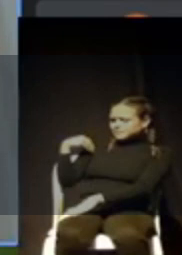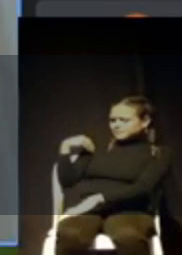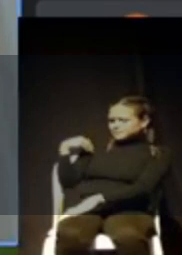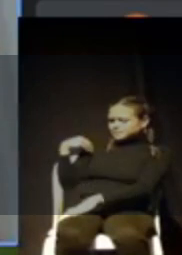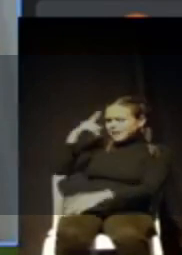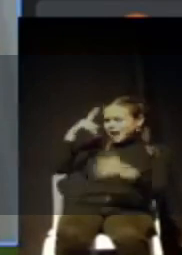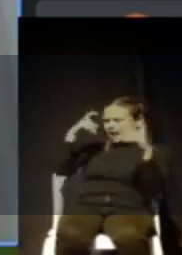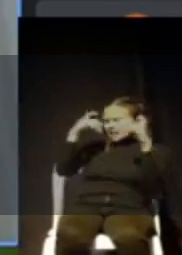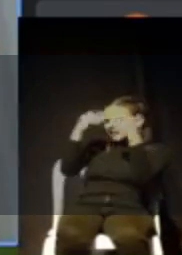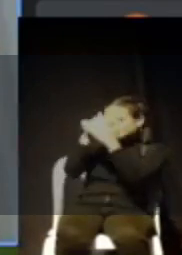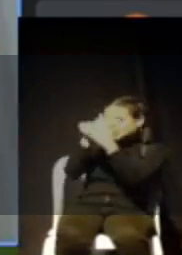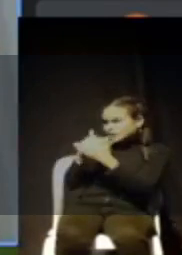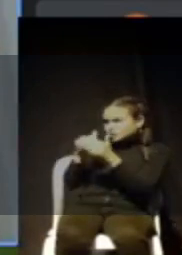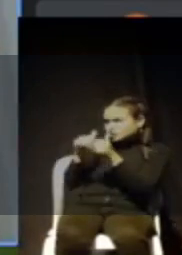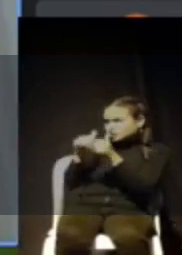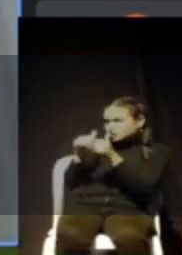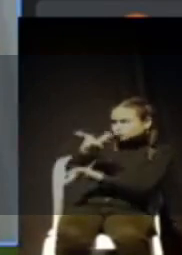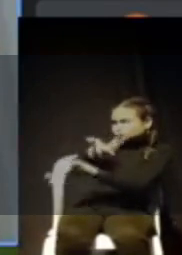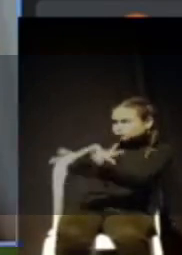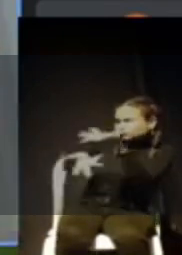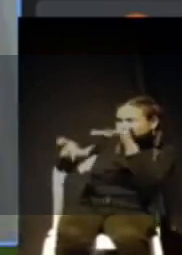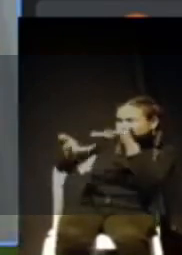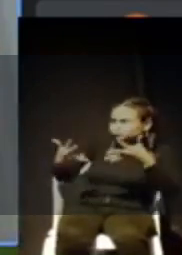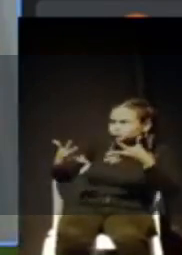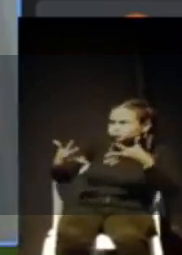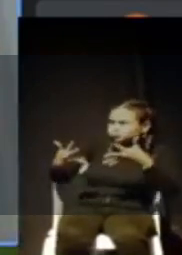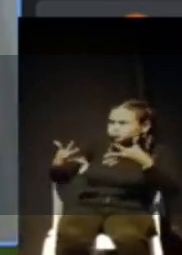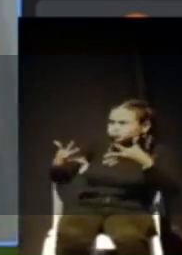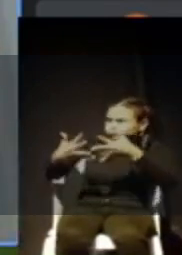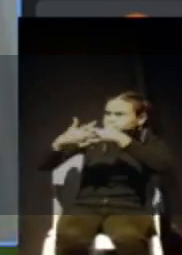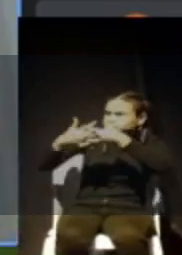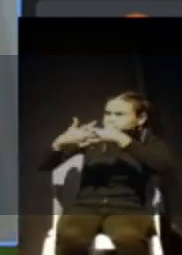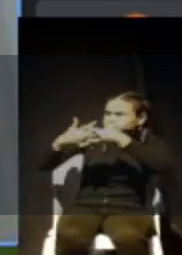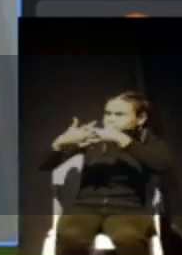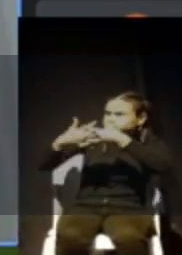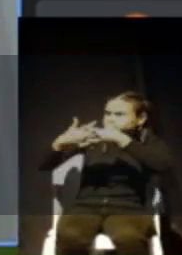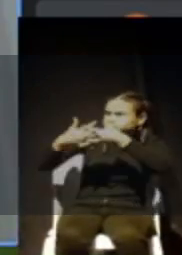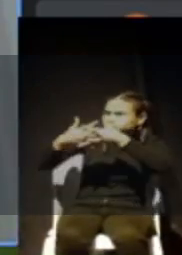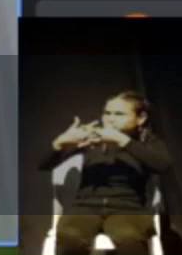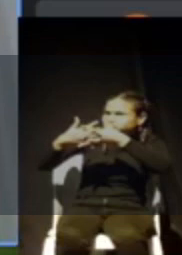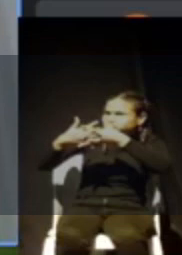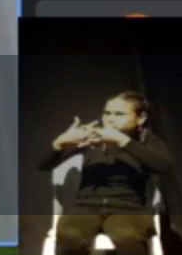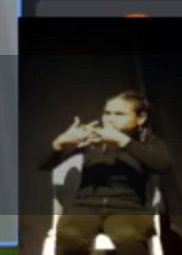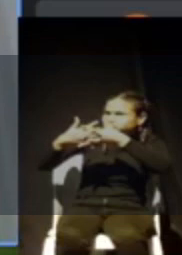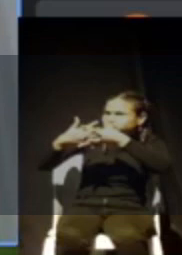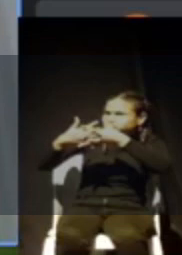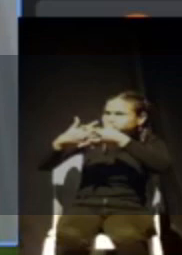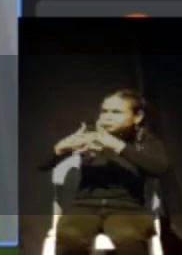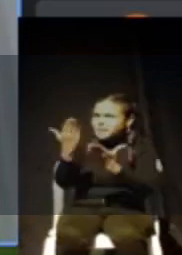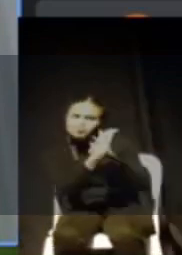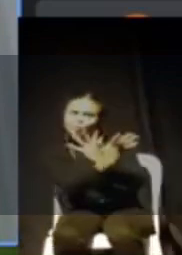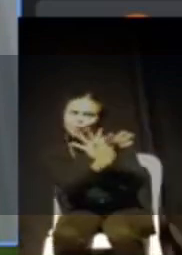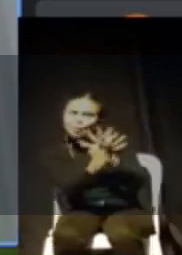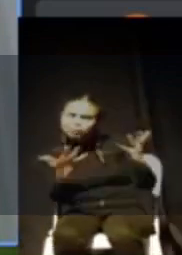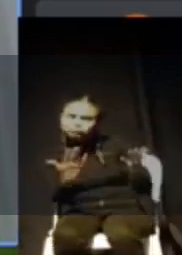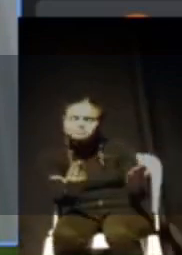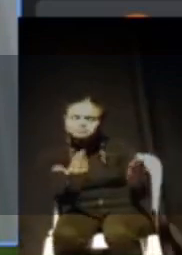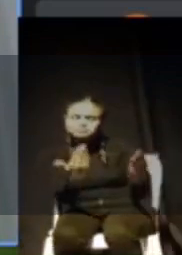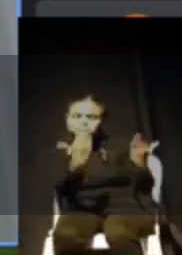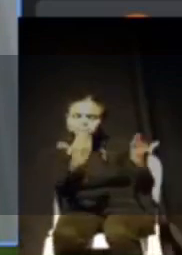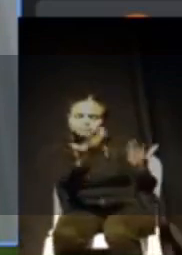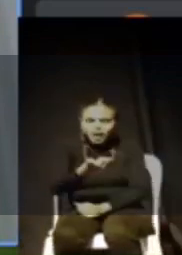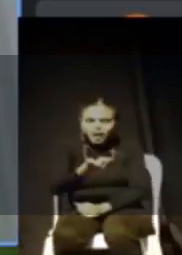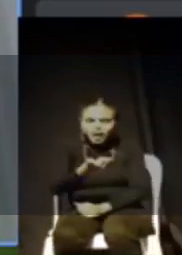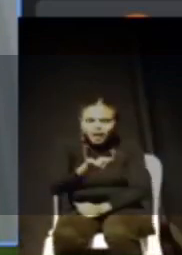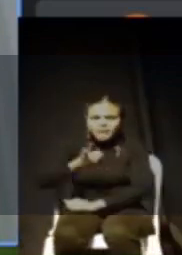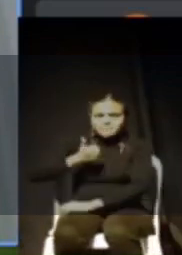mutuo enriquecimiento mediante el análisis crítico de los recursos culturales propios, apropiados, enajenados e impuestos y su